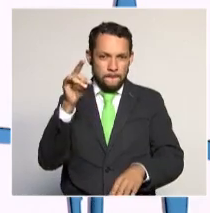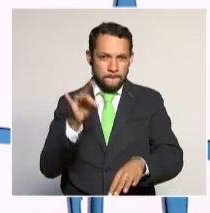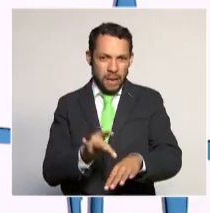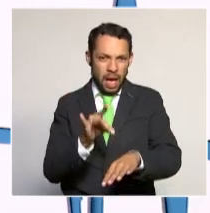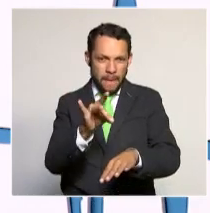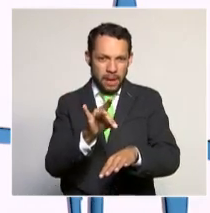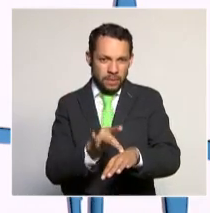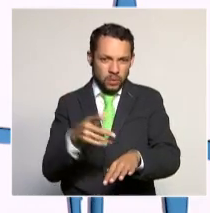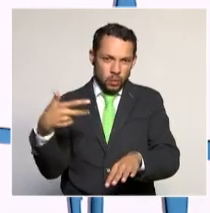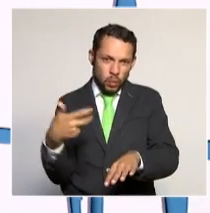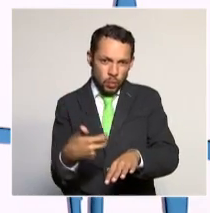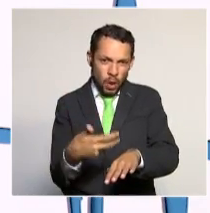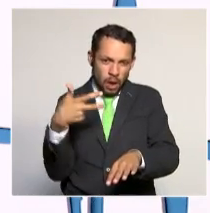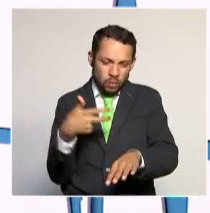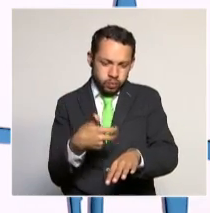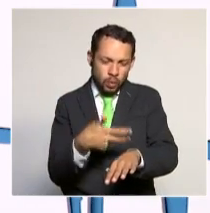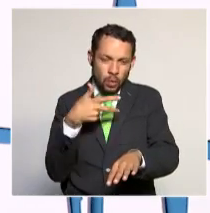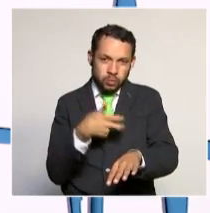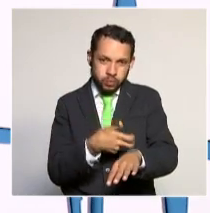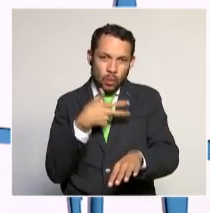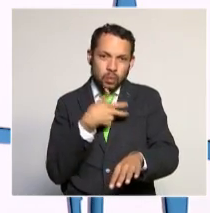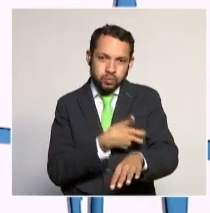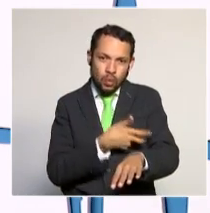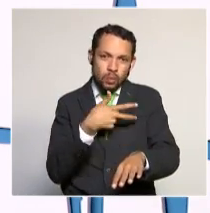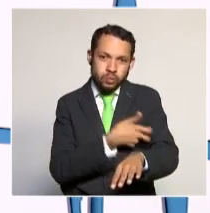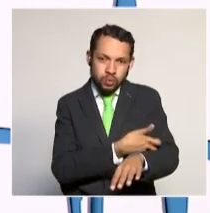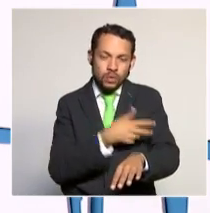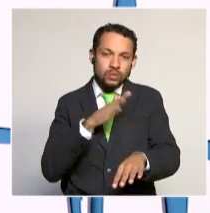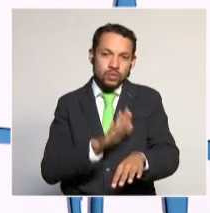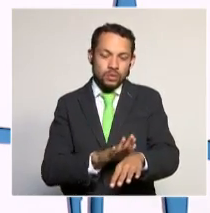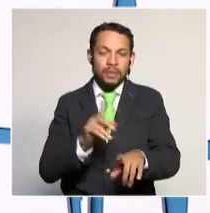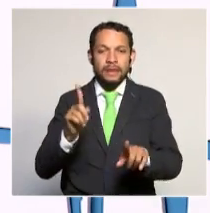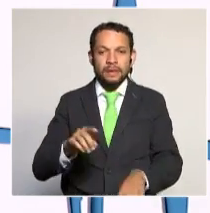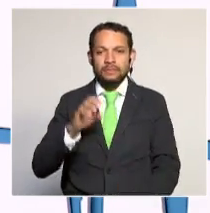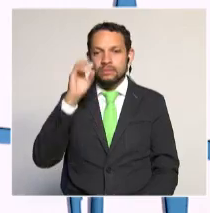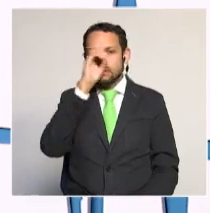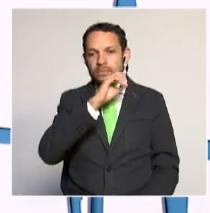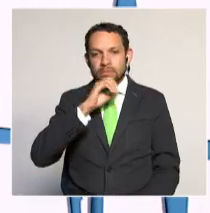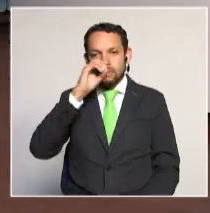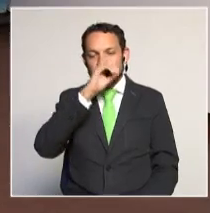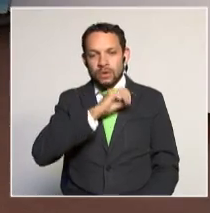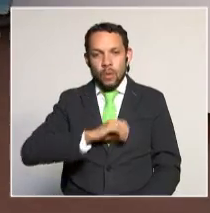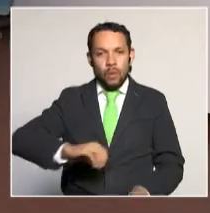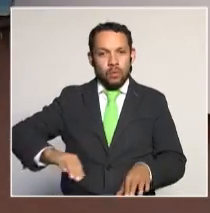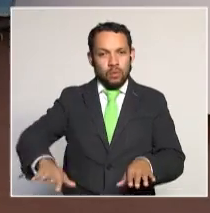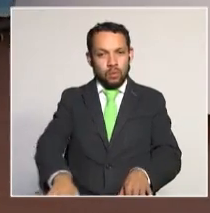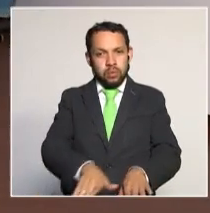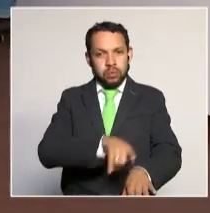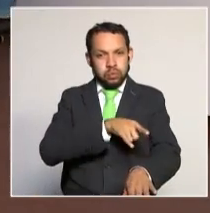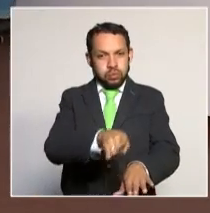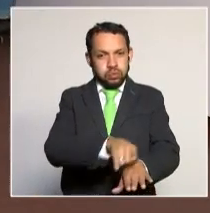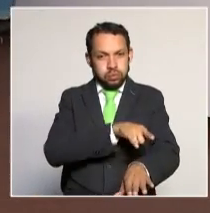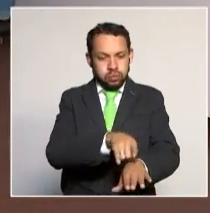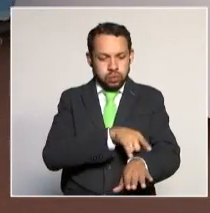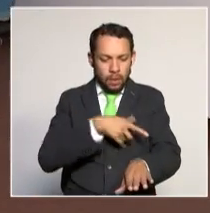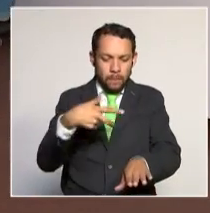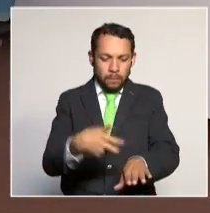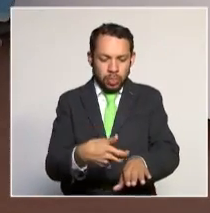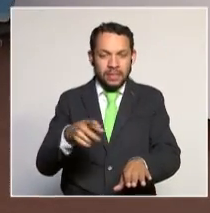para esas placas de ateromas que se dan en las arterias, y ozonoterapia, el ozono venoso y